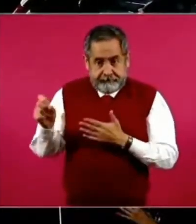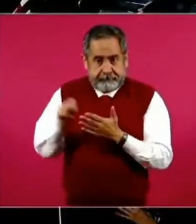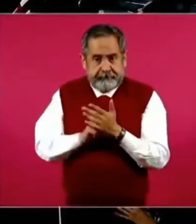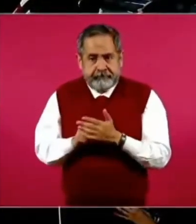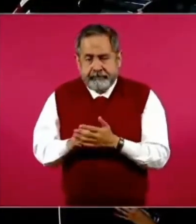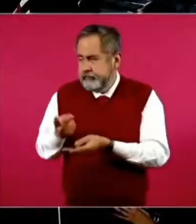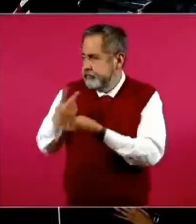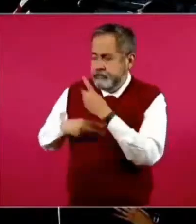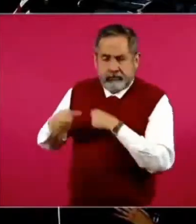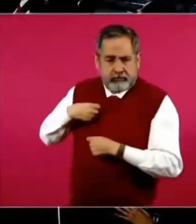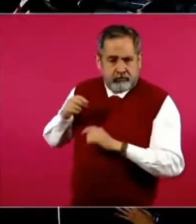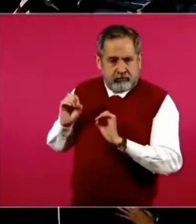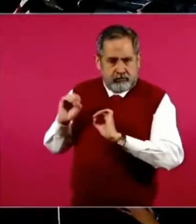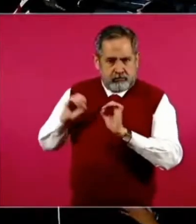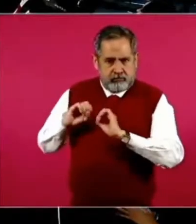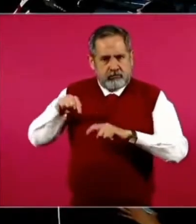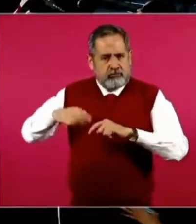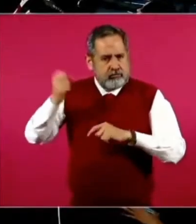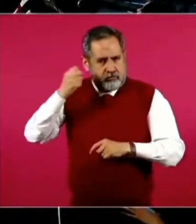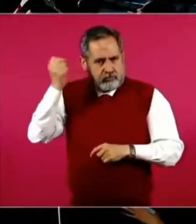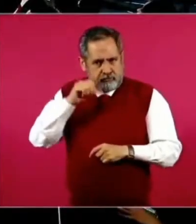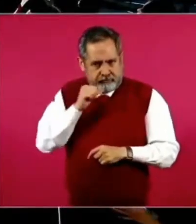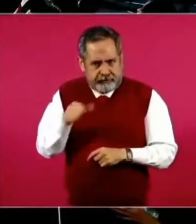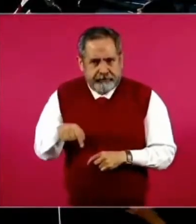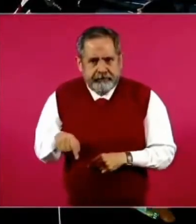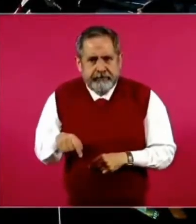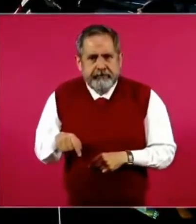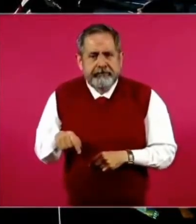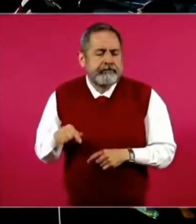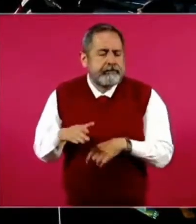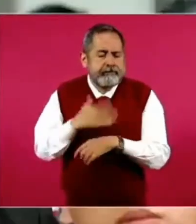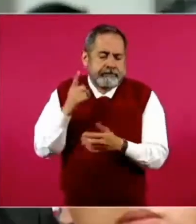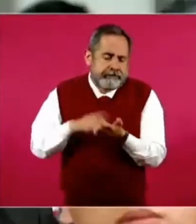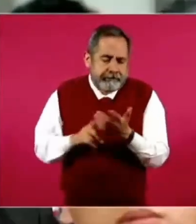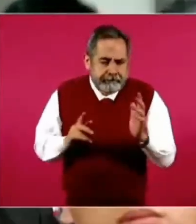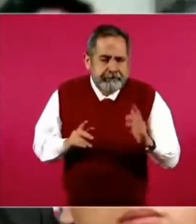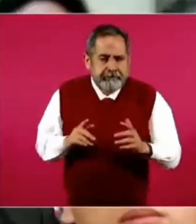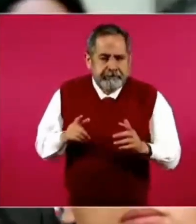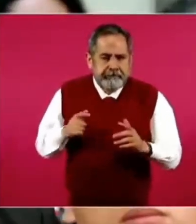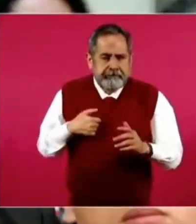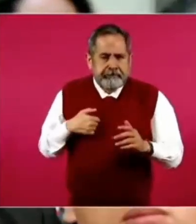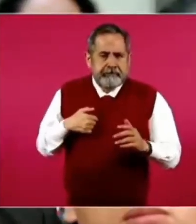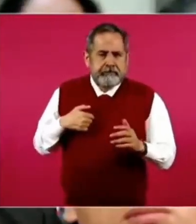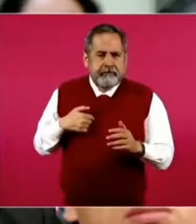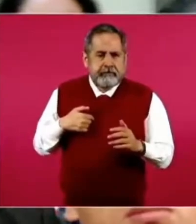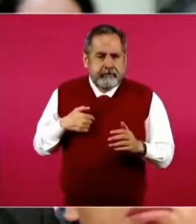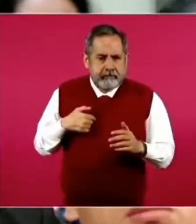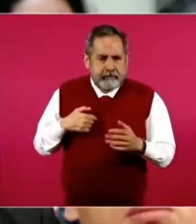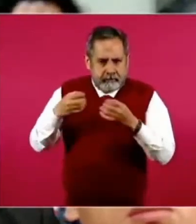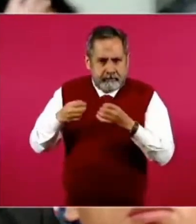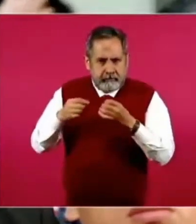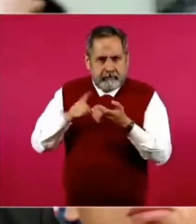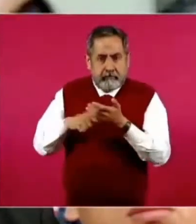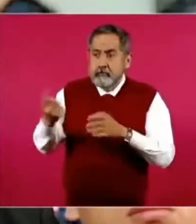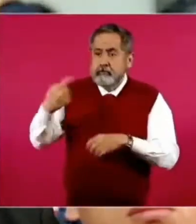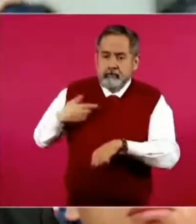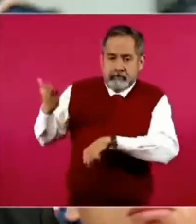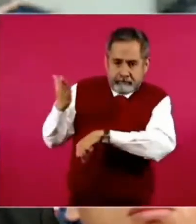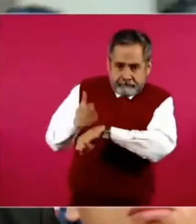estuve viniendo aquí a la mañanera, porque bueno, pues tuve una